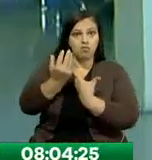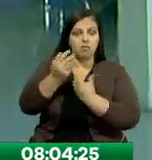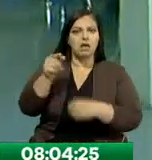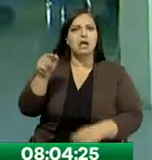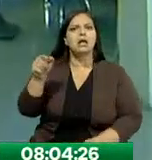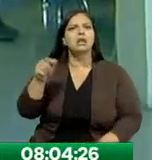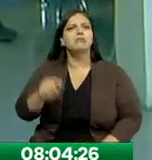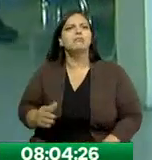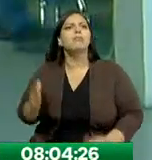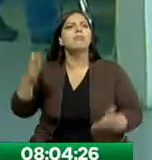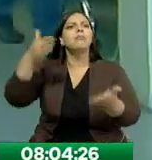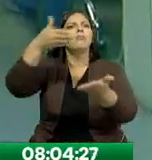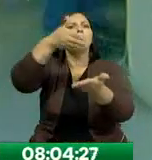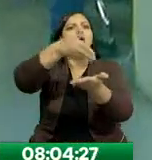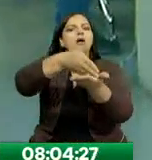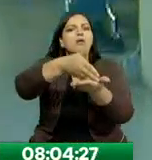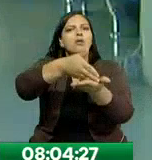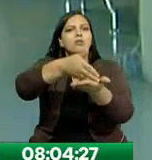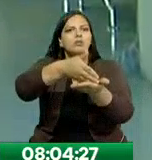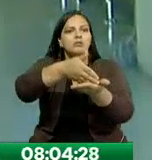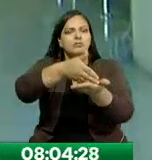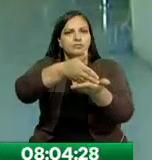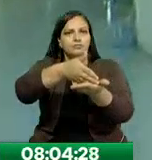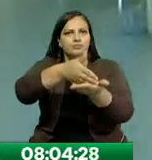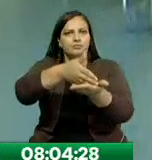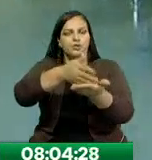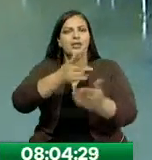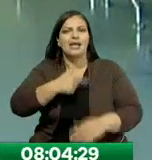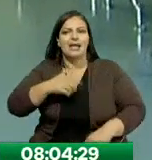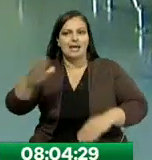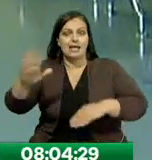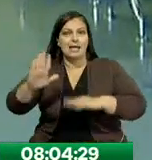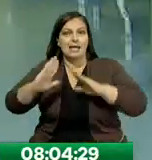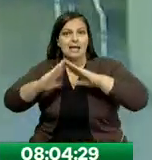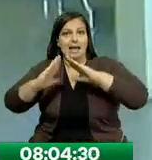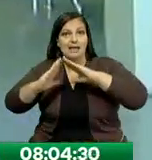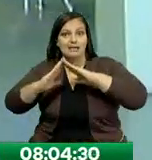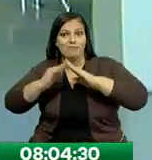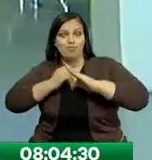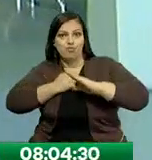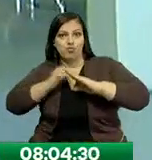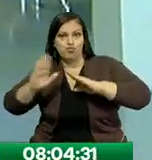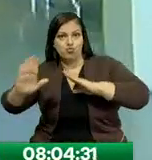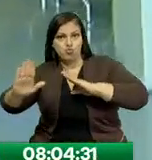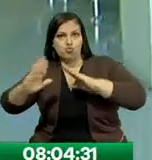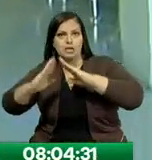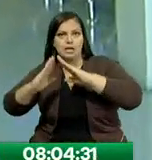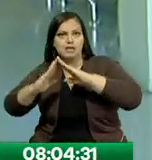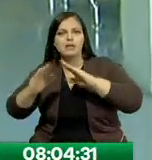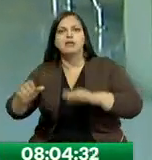tres veces a revisar el medidor. ¿Verdad? ¿Y sabe lo que le han dicho?